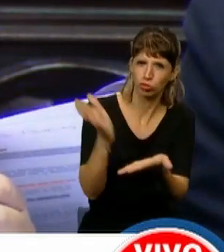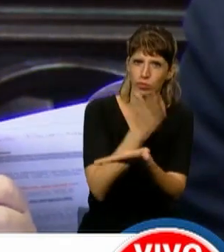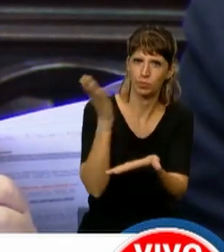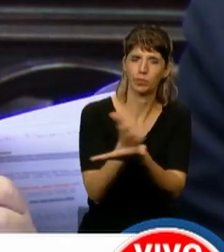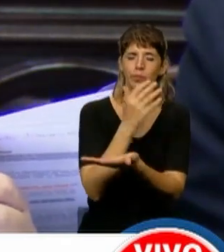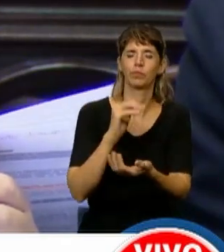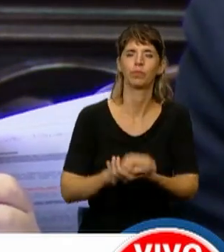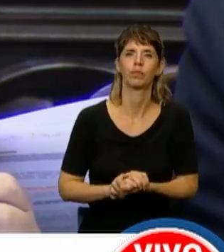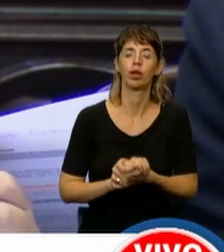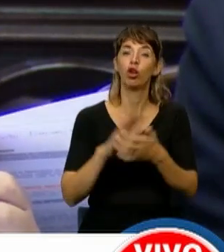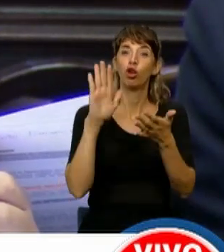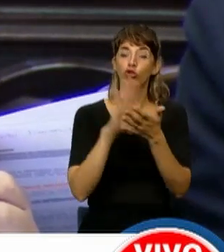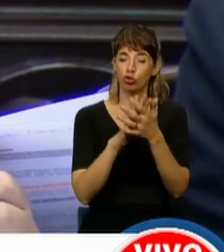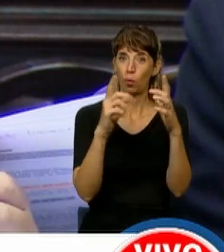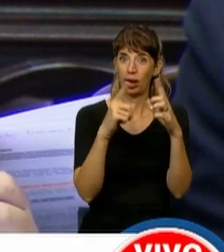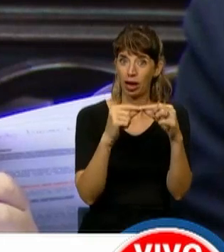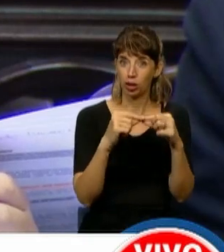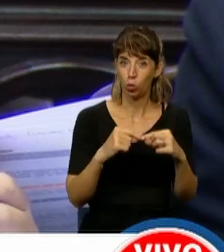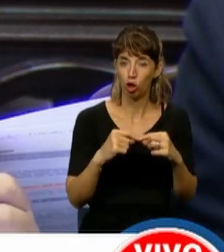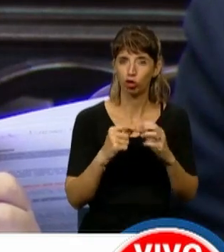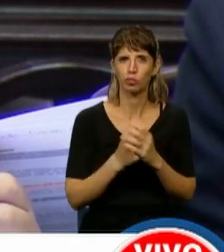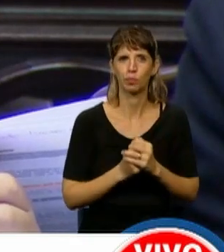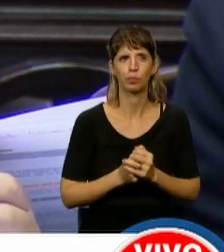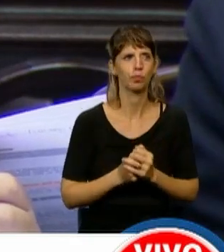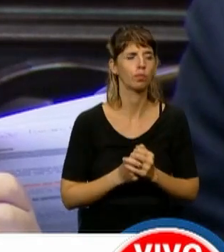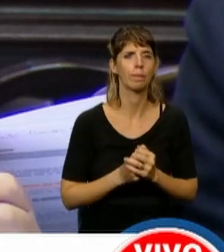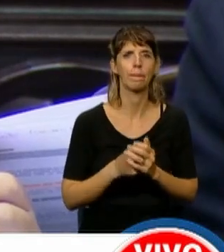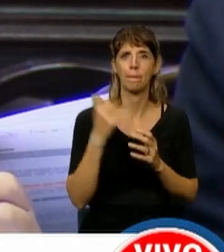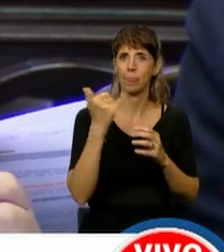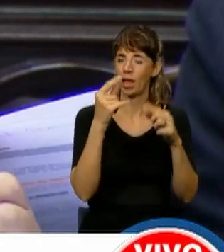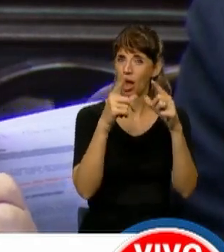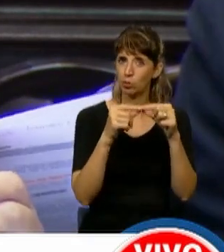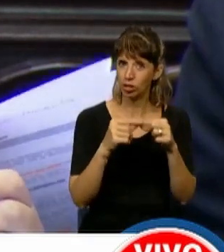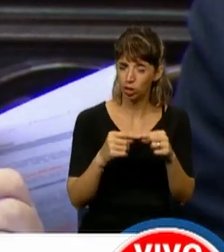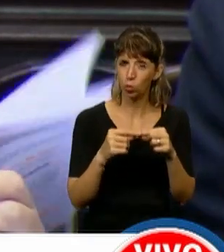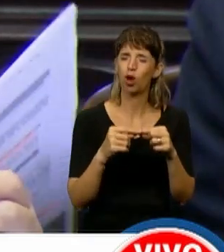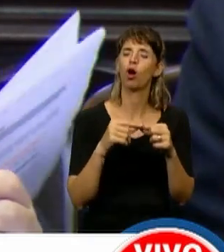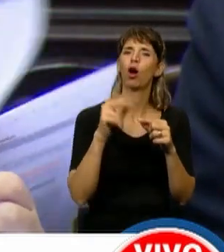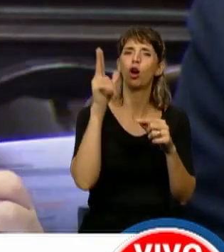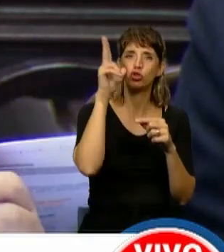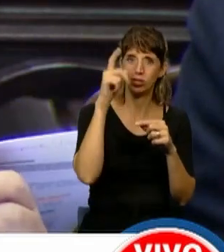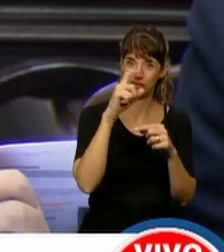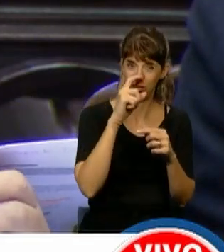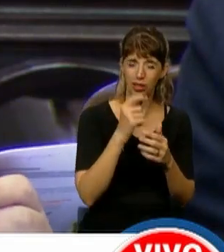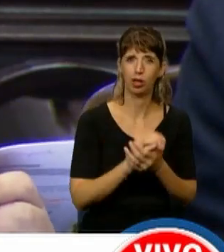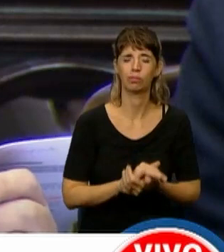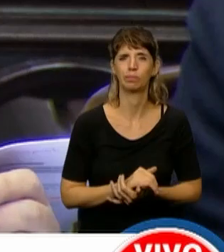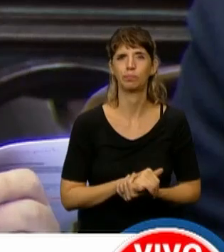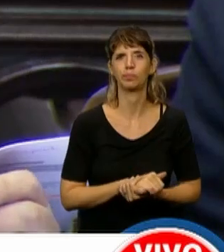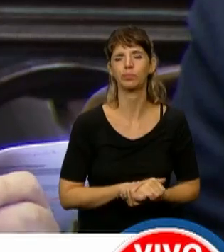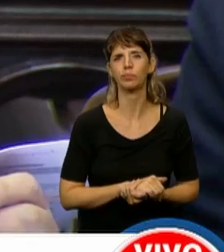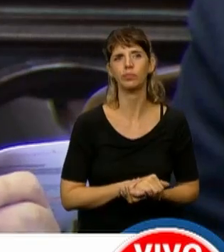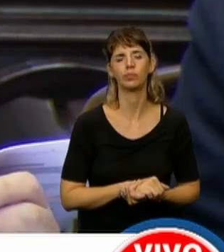articulado, presidente, hay un artículo, el 87.